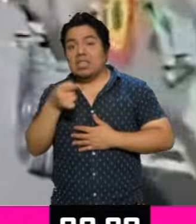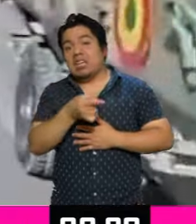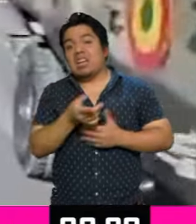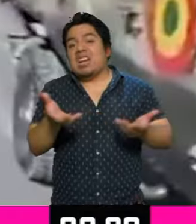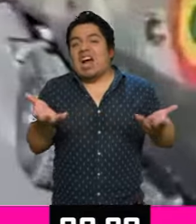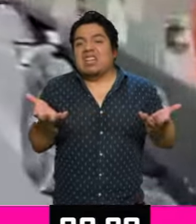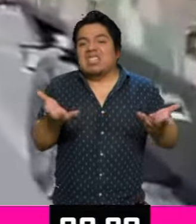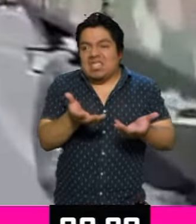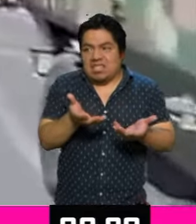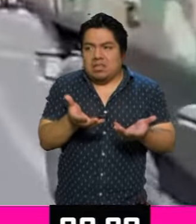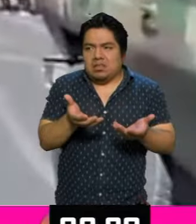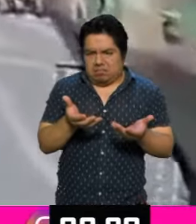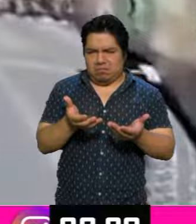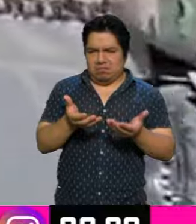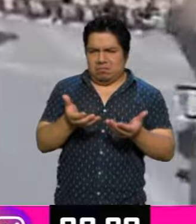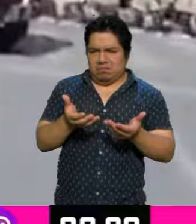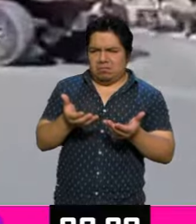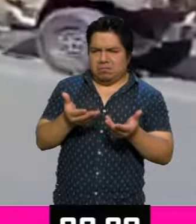hizo. ¿Para qué?